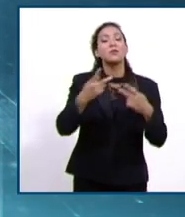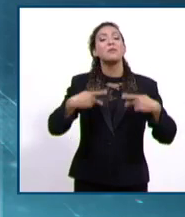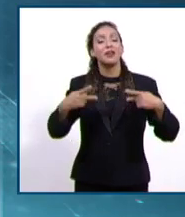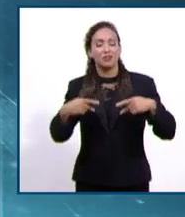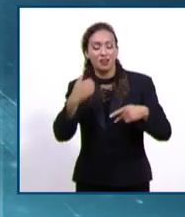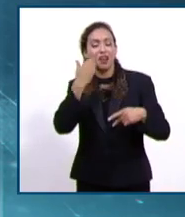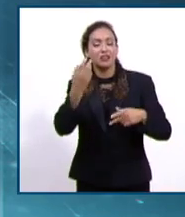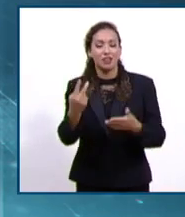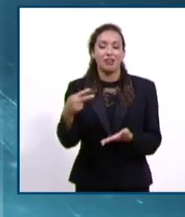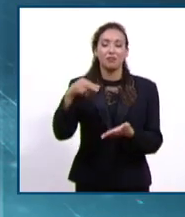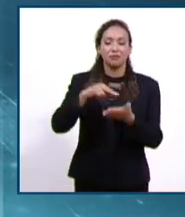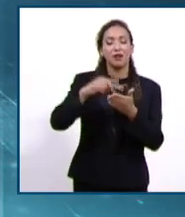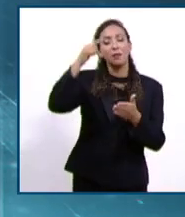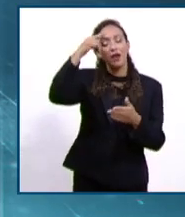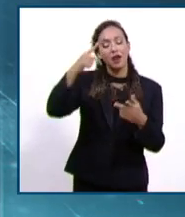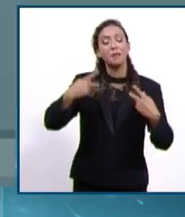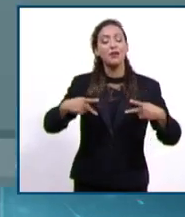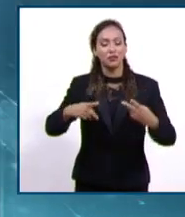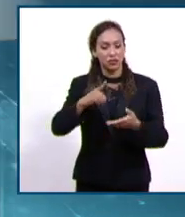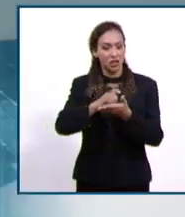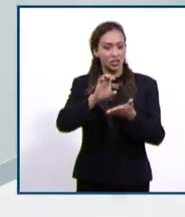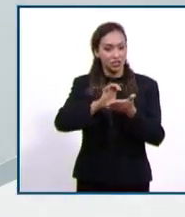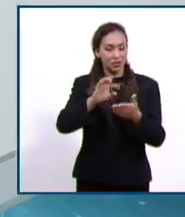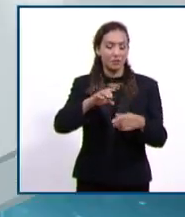candidaturas de personas con discapacidad.